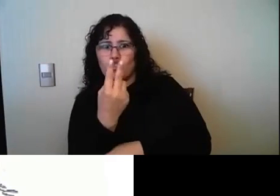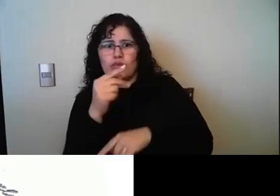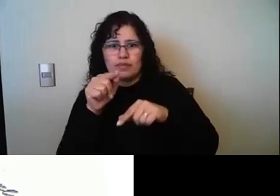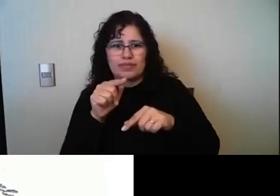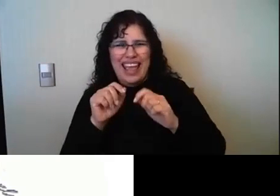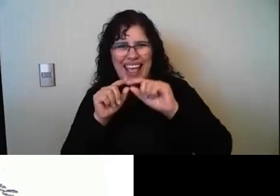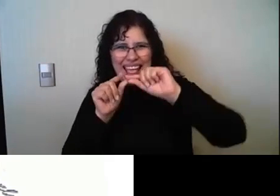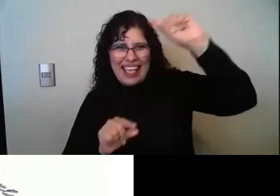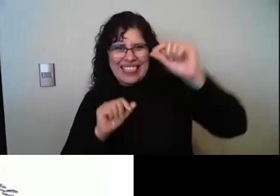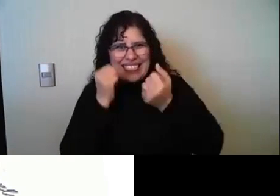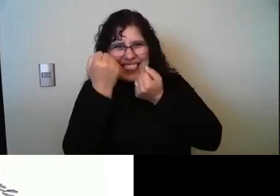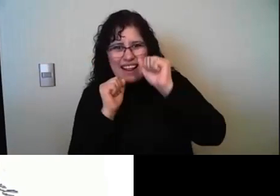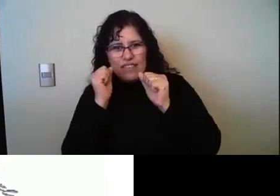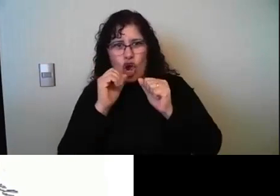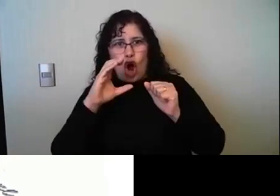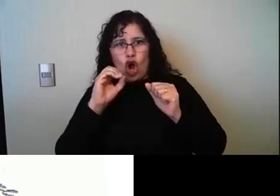aportando información.